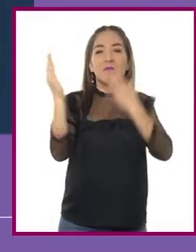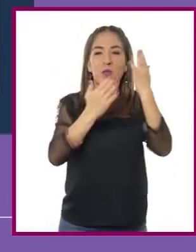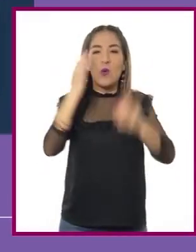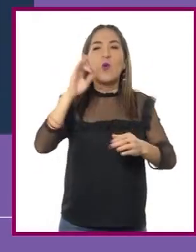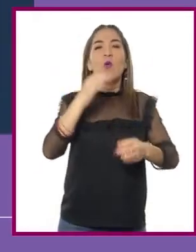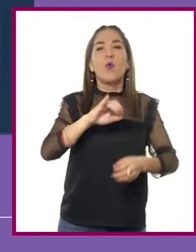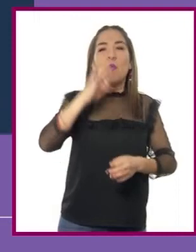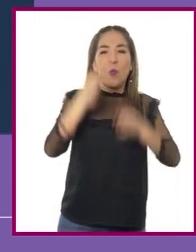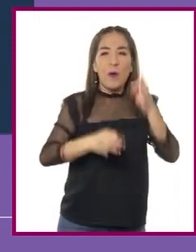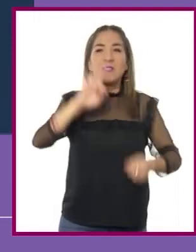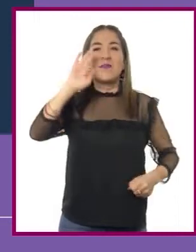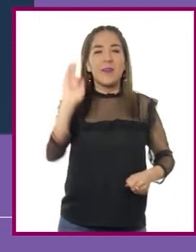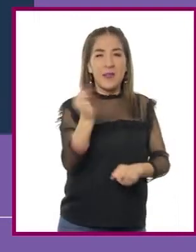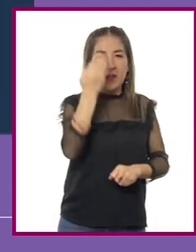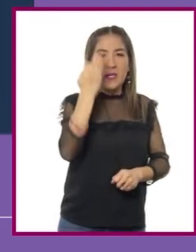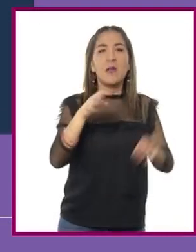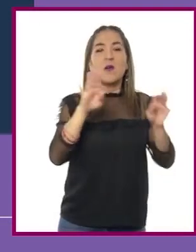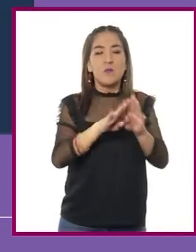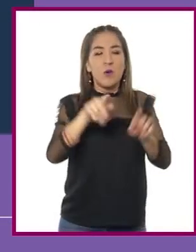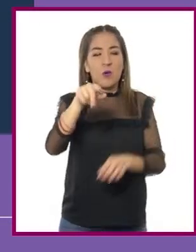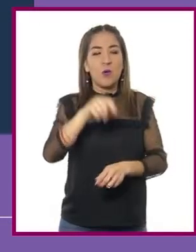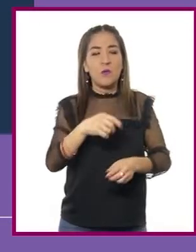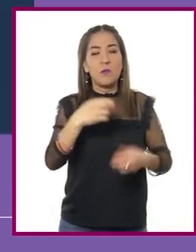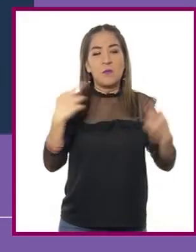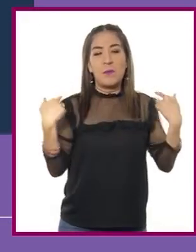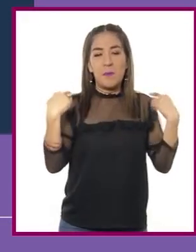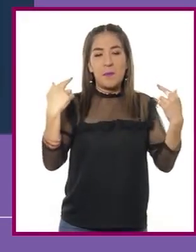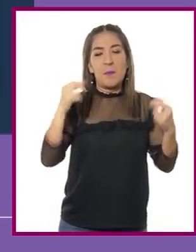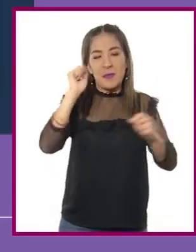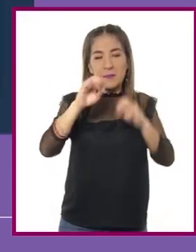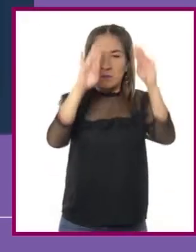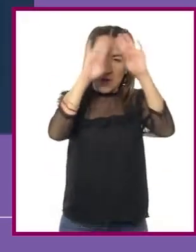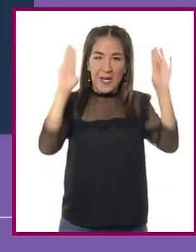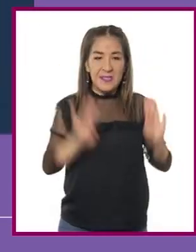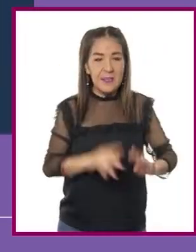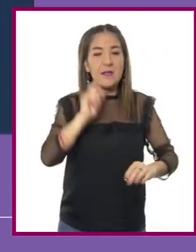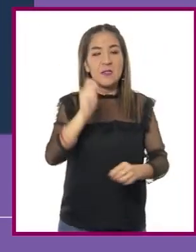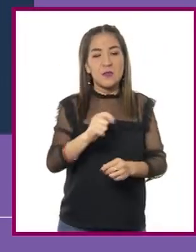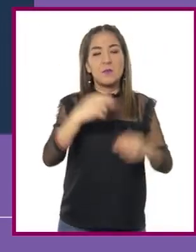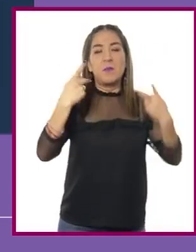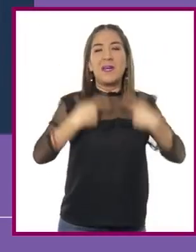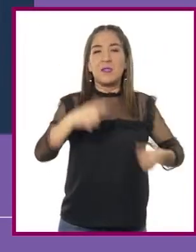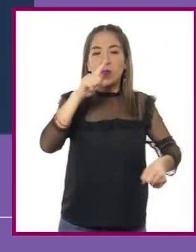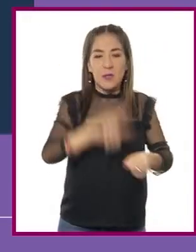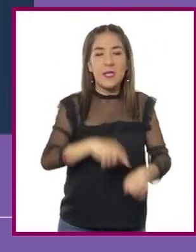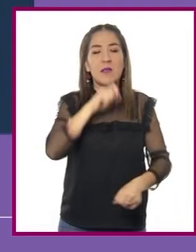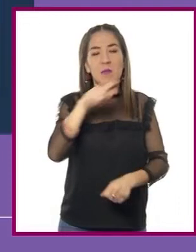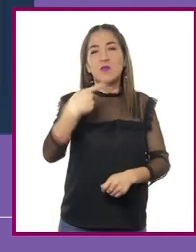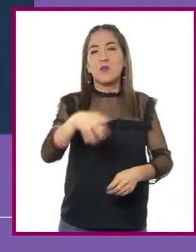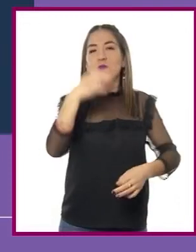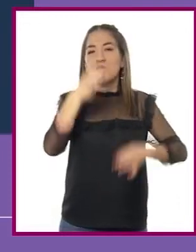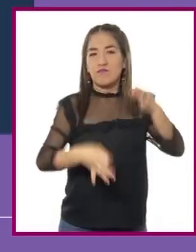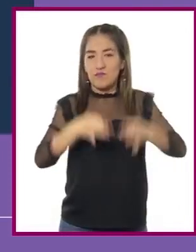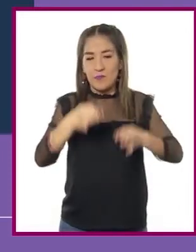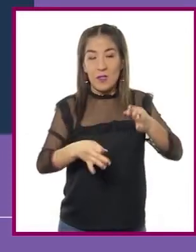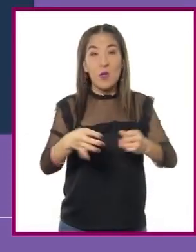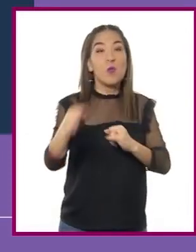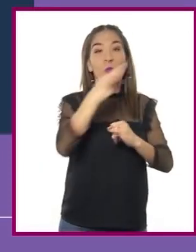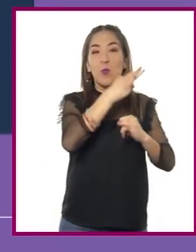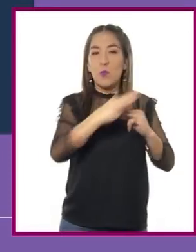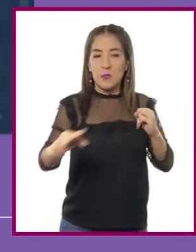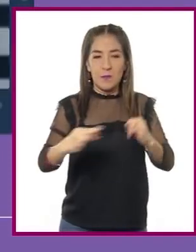federales, magistrados y jueces locales, personal de los poderes judiciales o tribunales. Y por